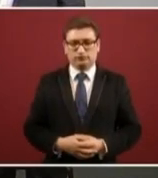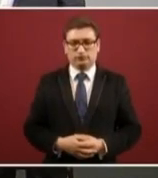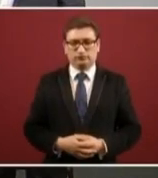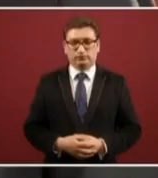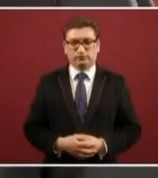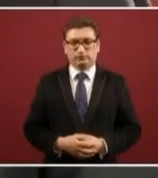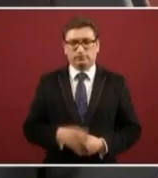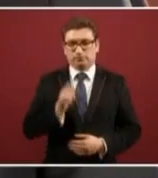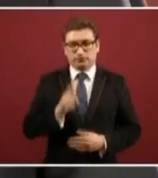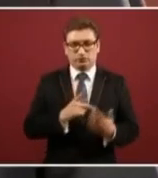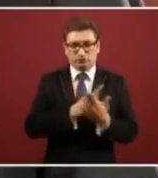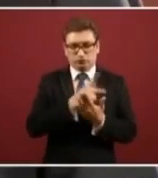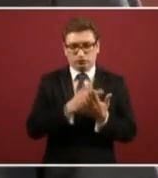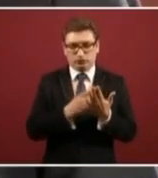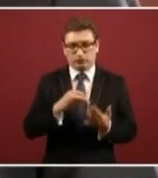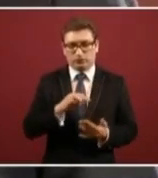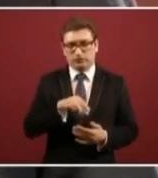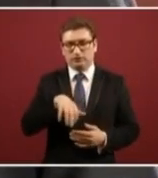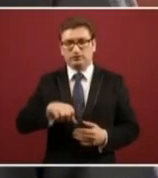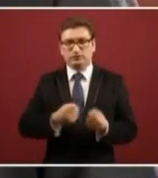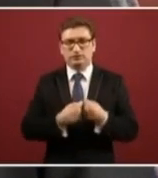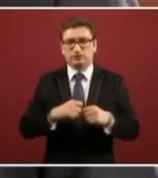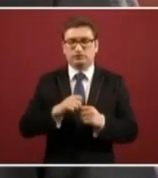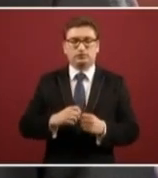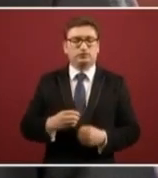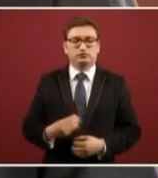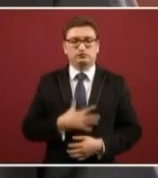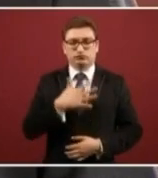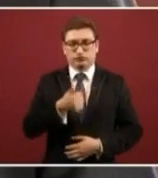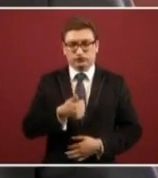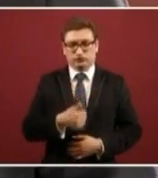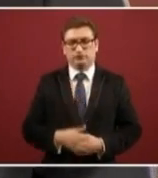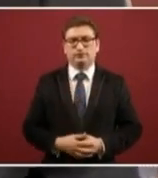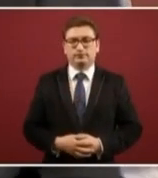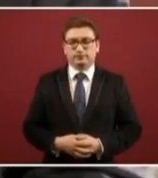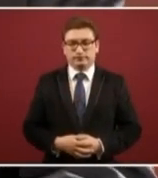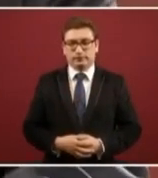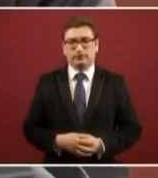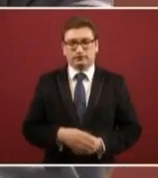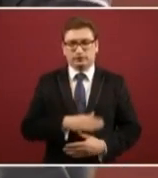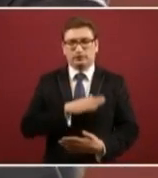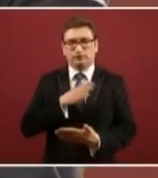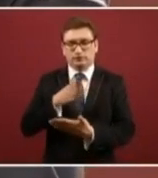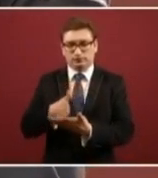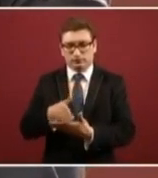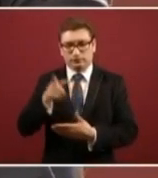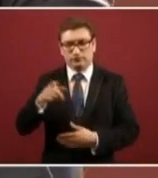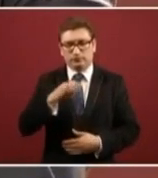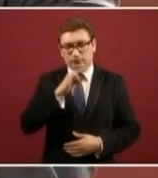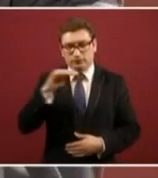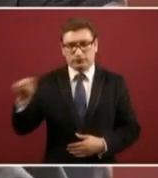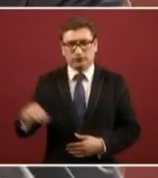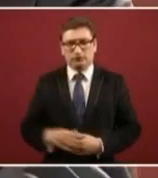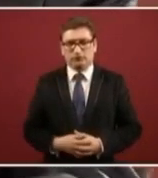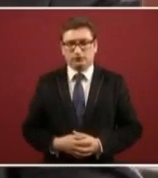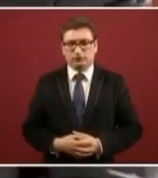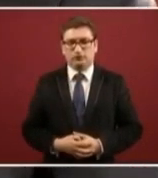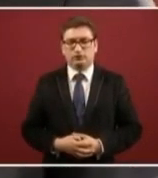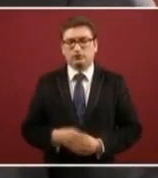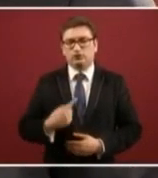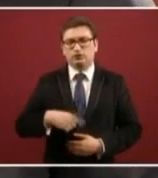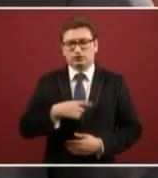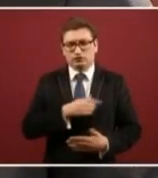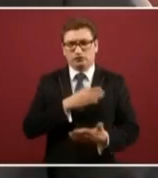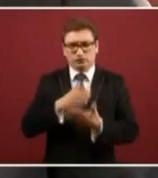del programa IMSS Bienestar. Vamos a estar en Michoacán. Vamos a